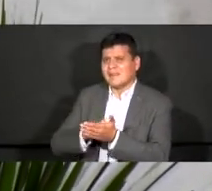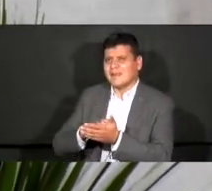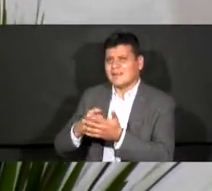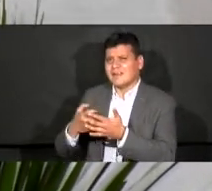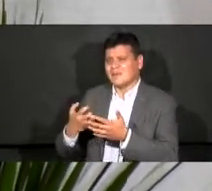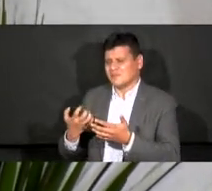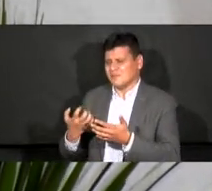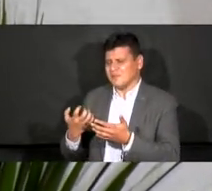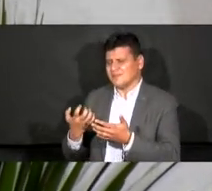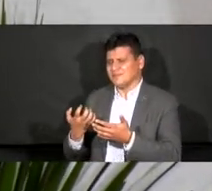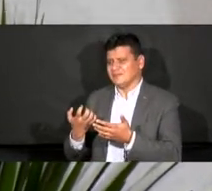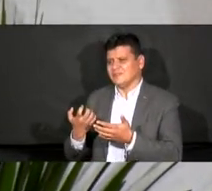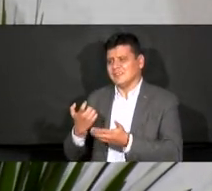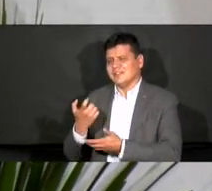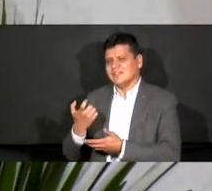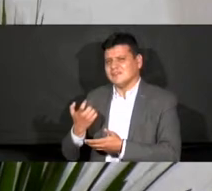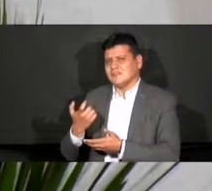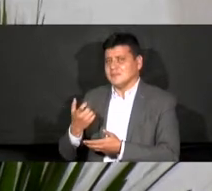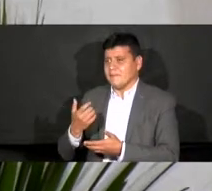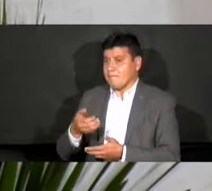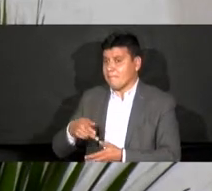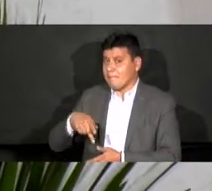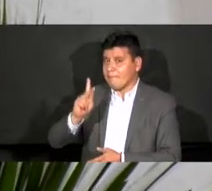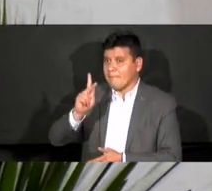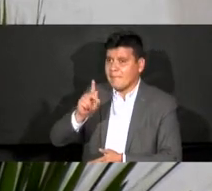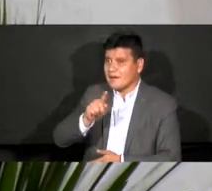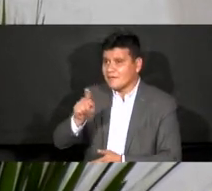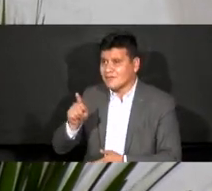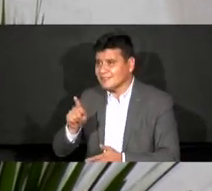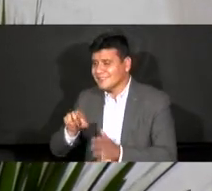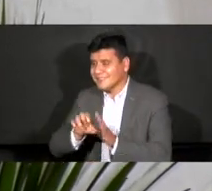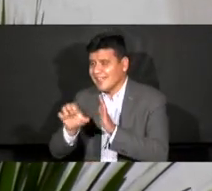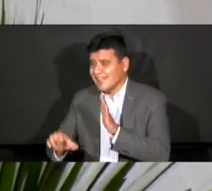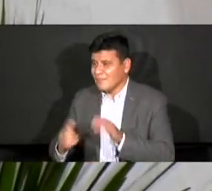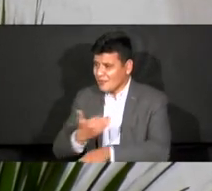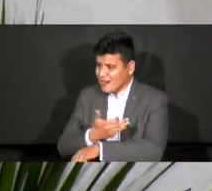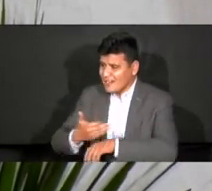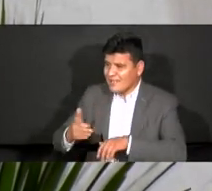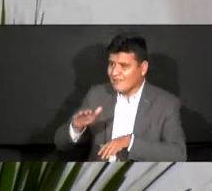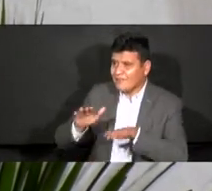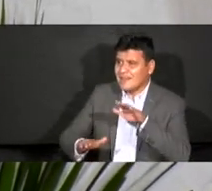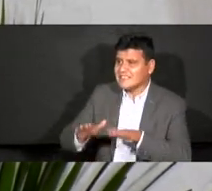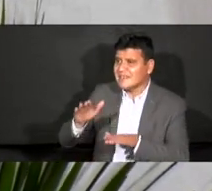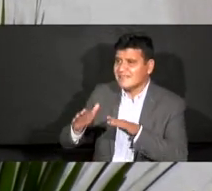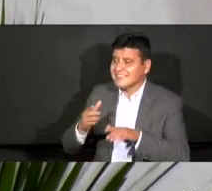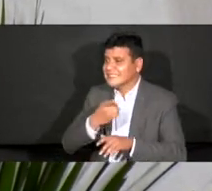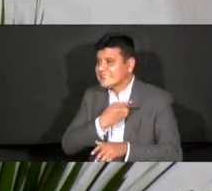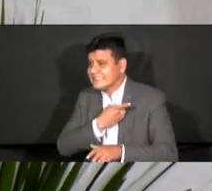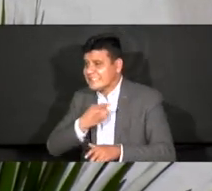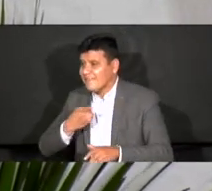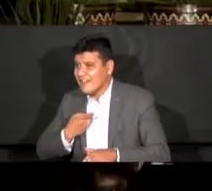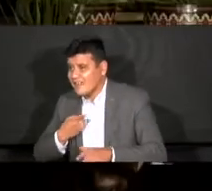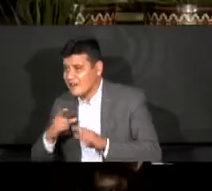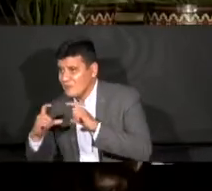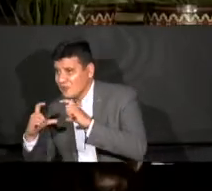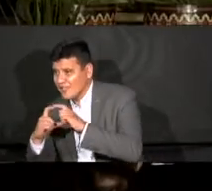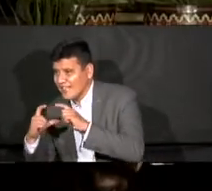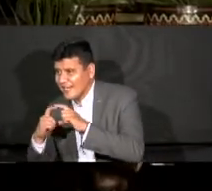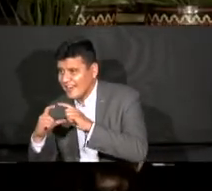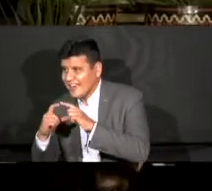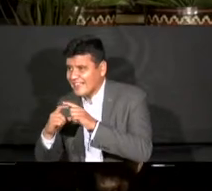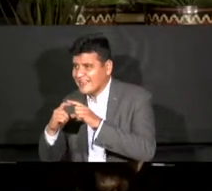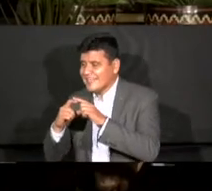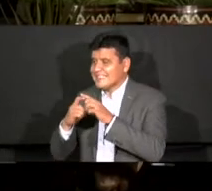necesidades básicas primero a base de tarjetas de crédito y después de fiado. Los